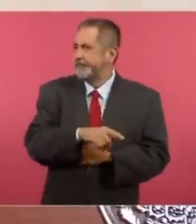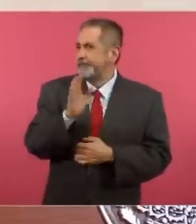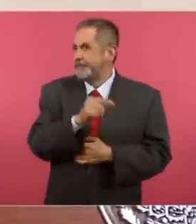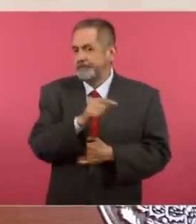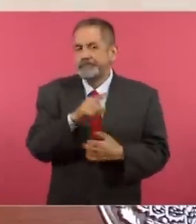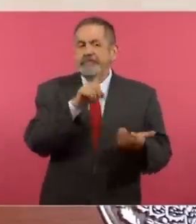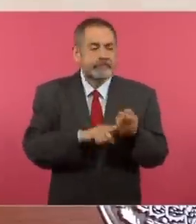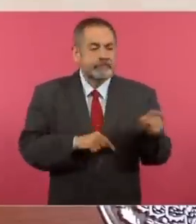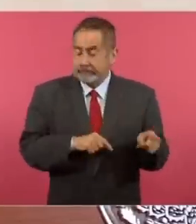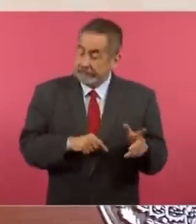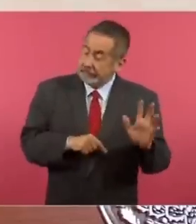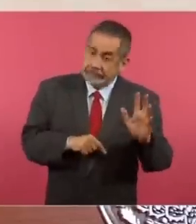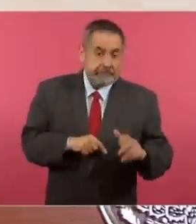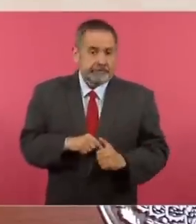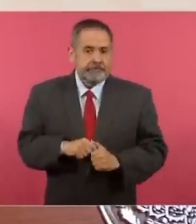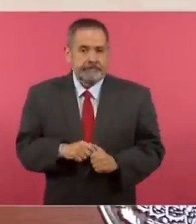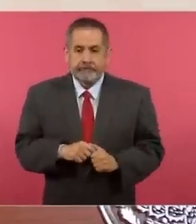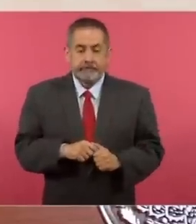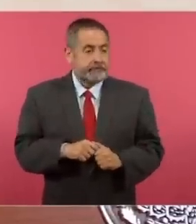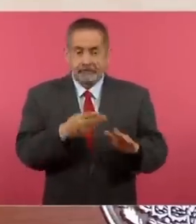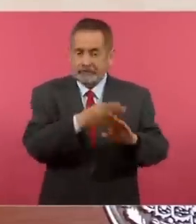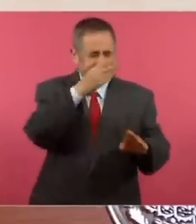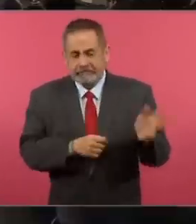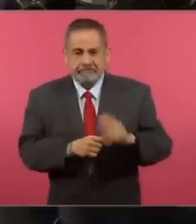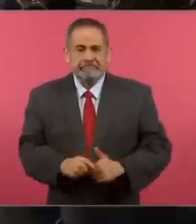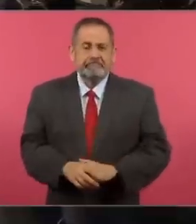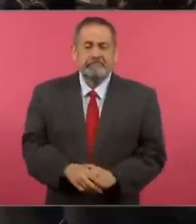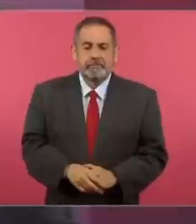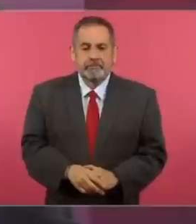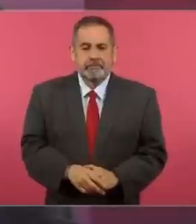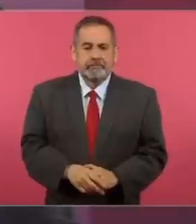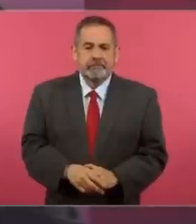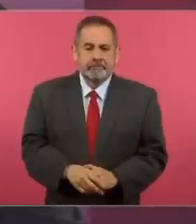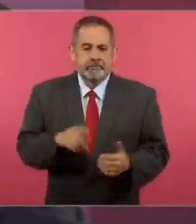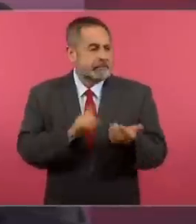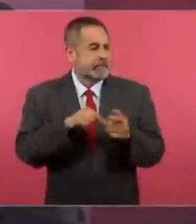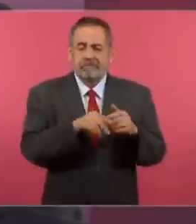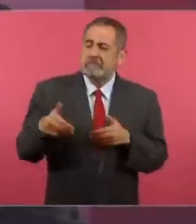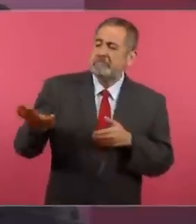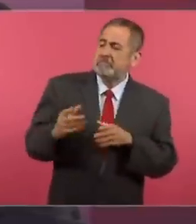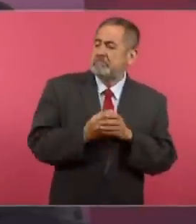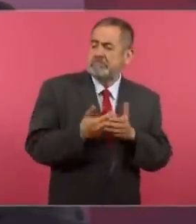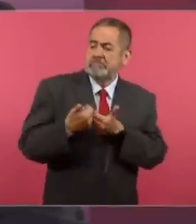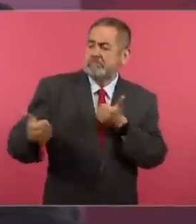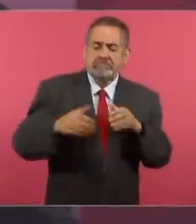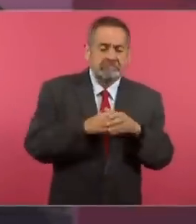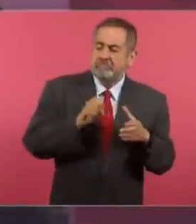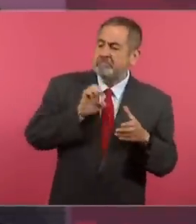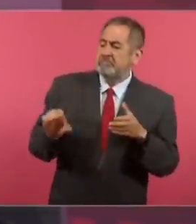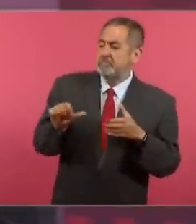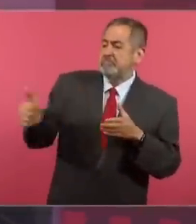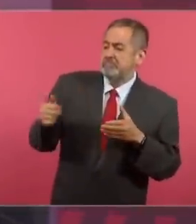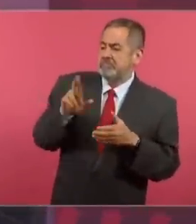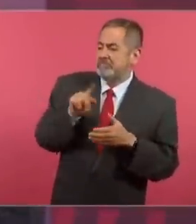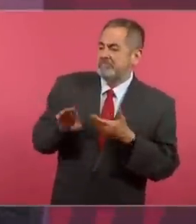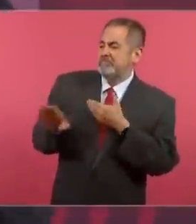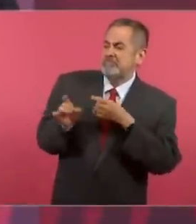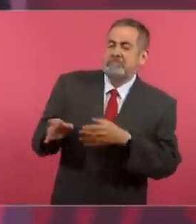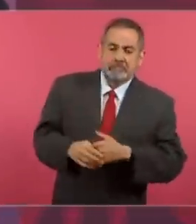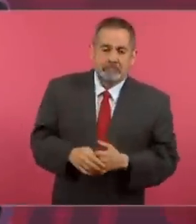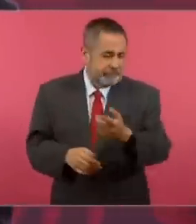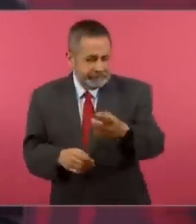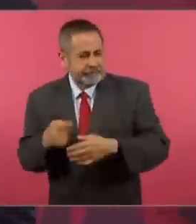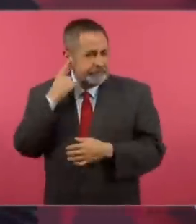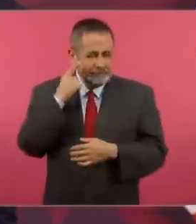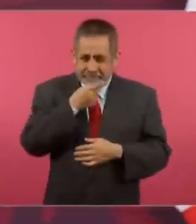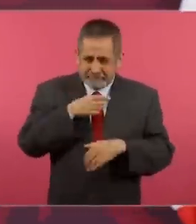tienen prácticas muy retrógradas son clasistas racistas me